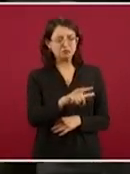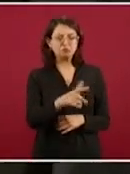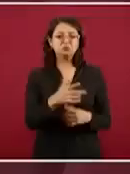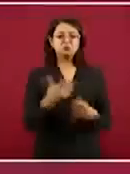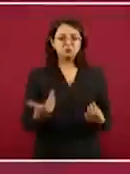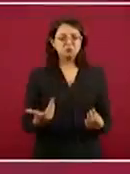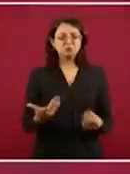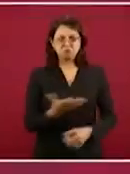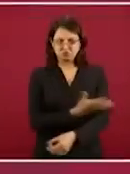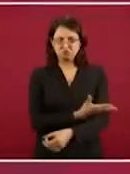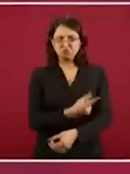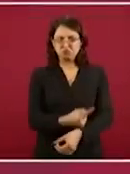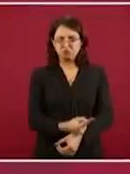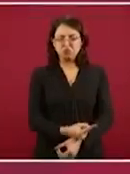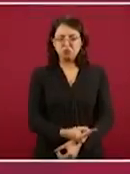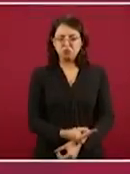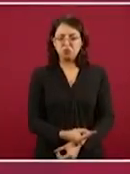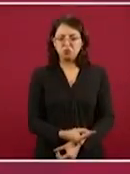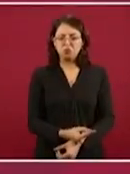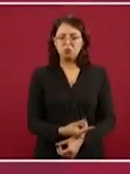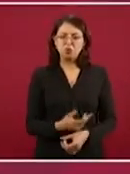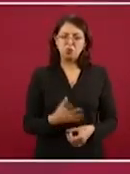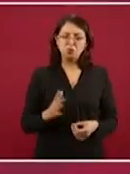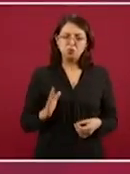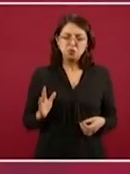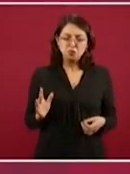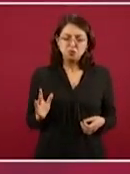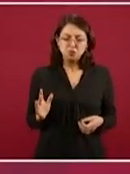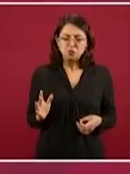de franqueza, cuando menos, y